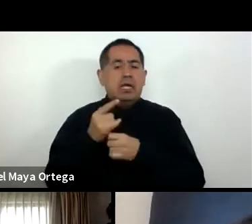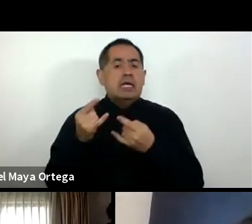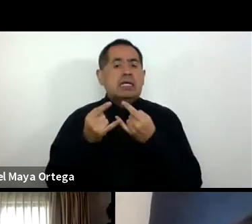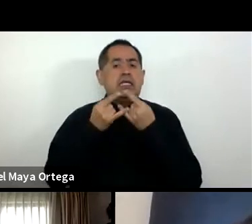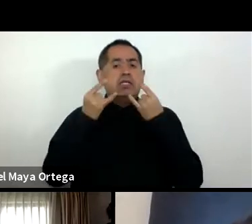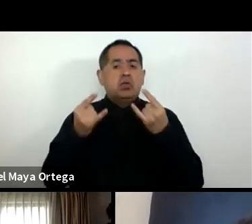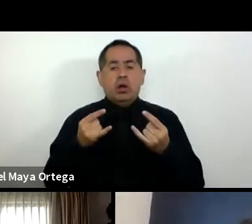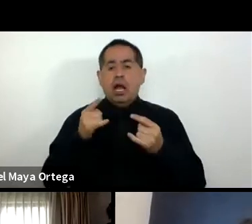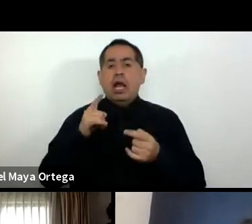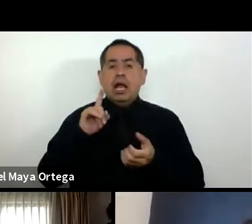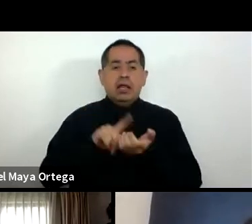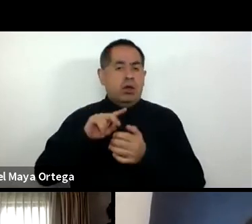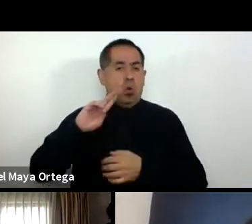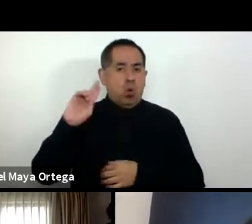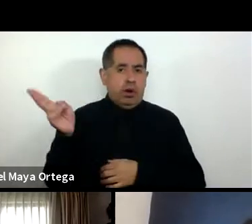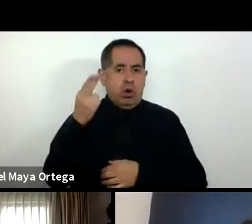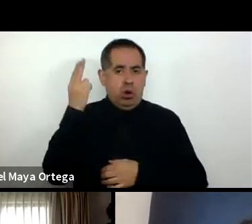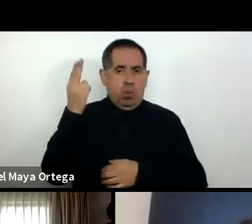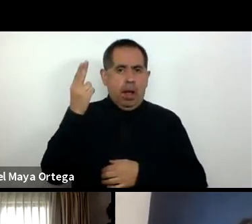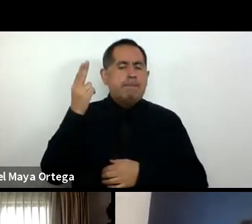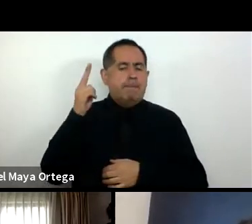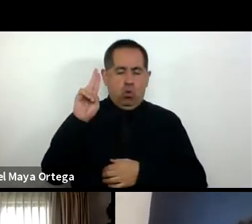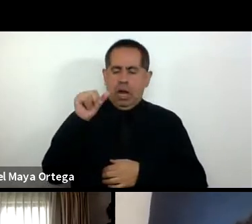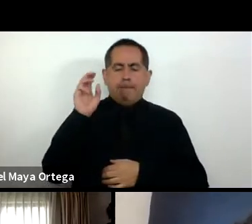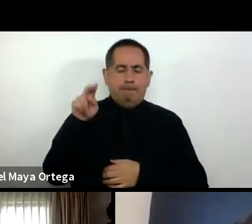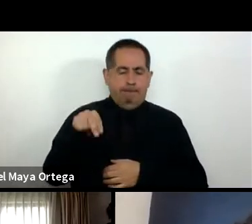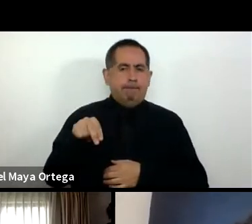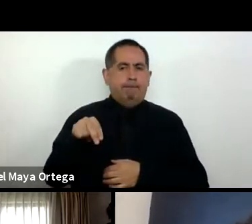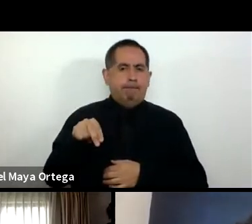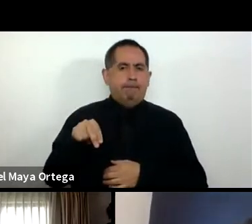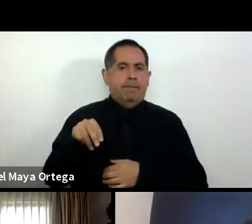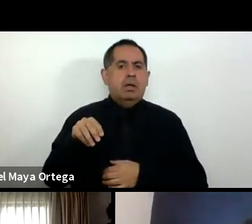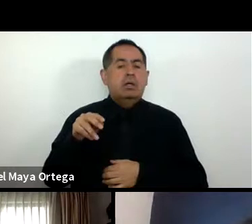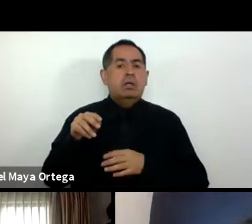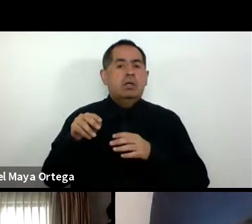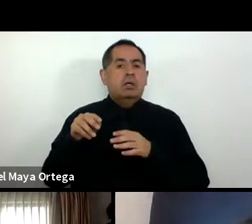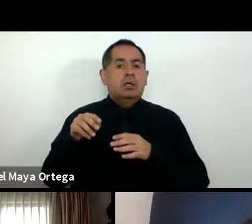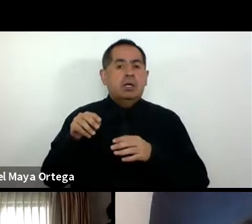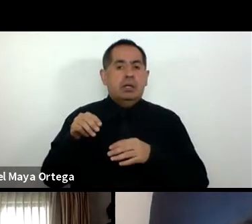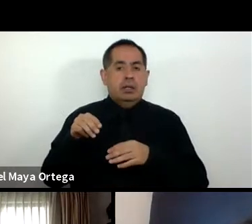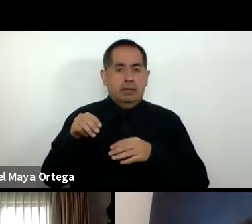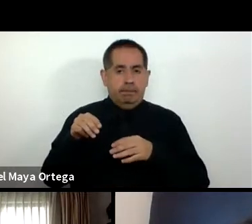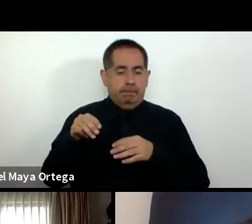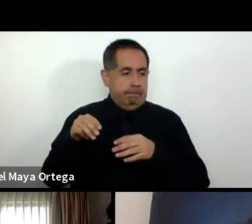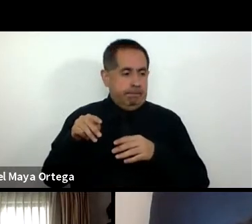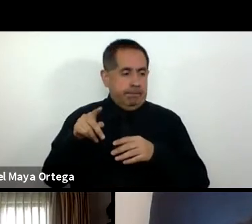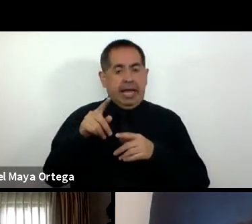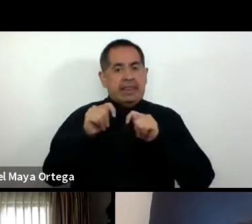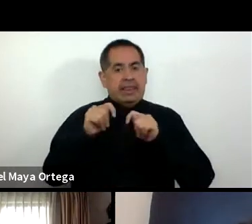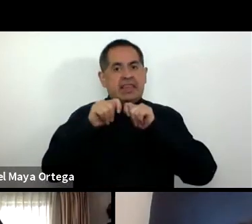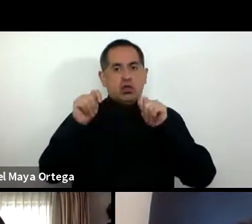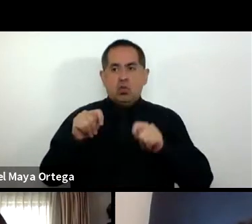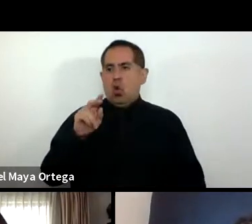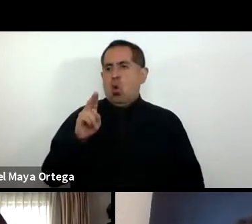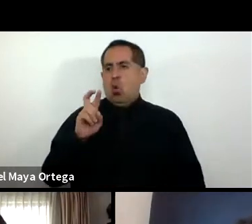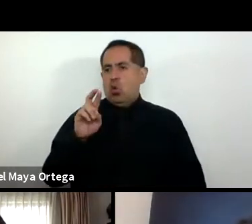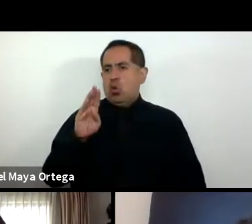por la Universidad Nacional Autónoma de México y tiene el título de maestra en Urbanismo por la misma